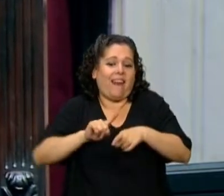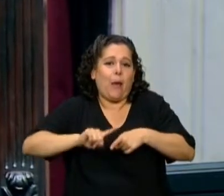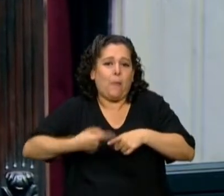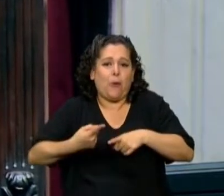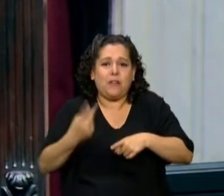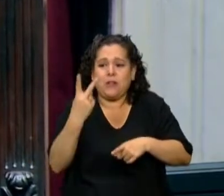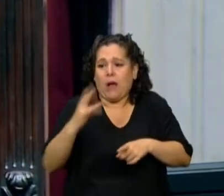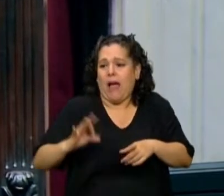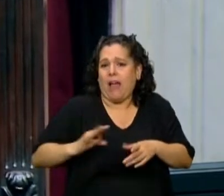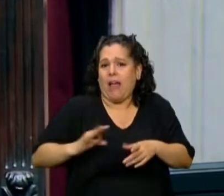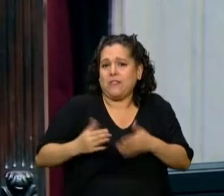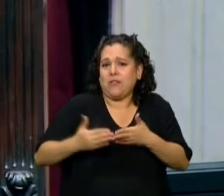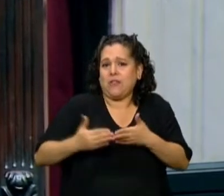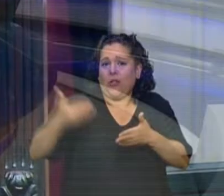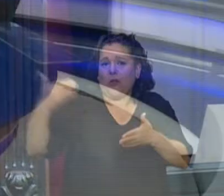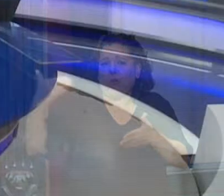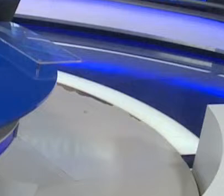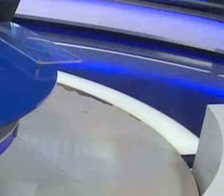iniciaba hace 2 años.